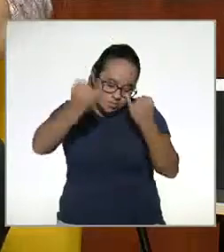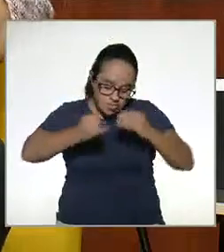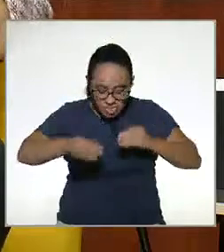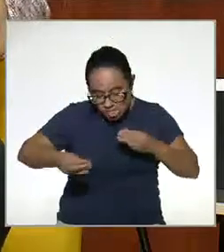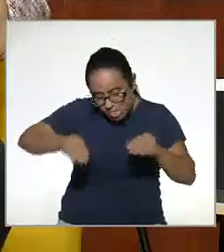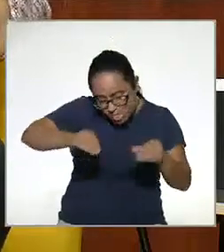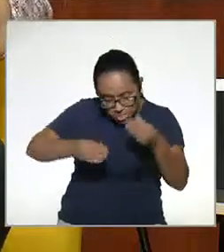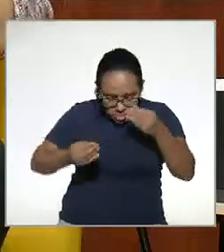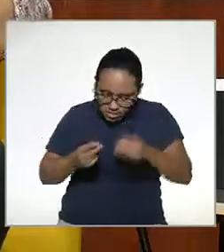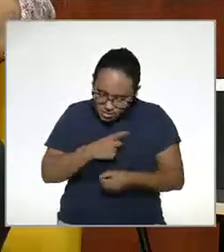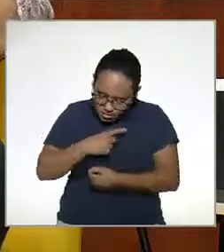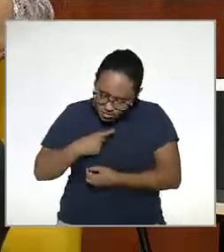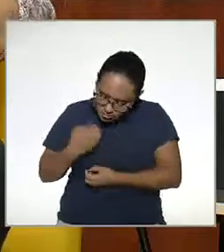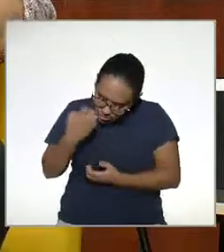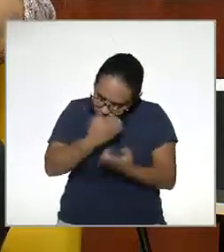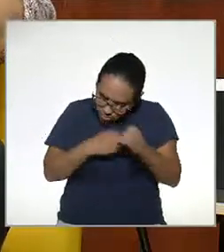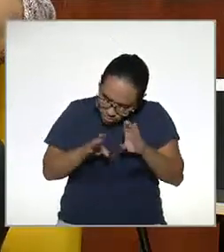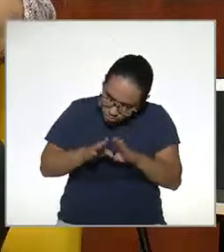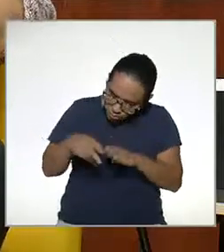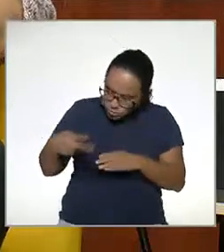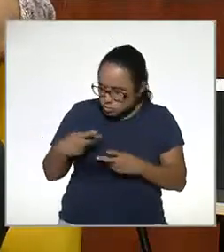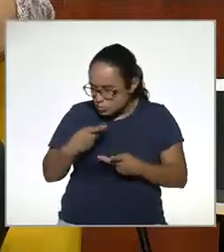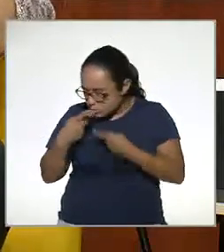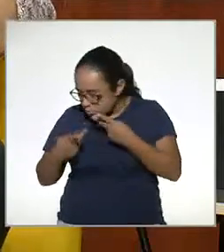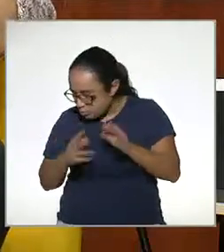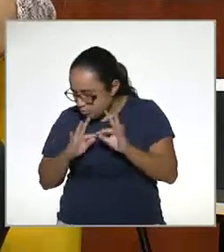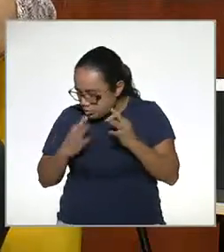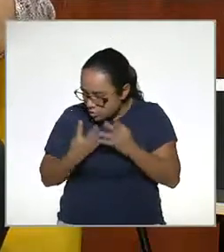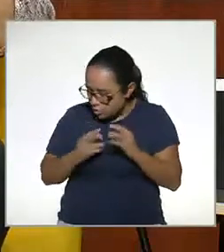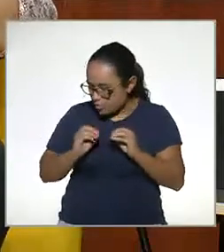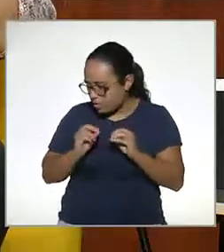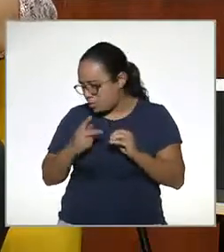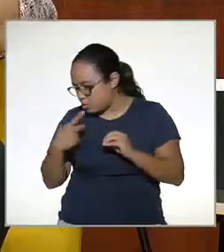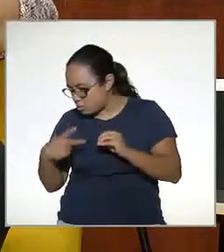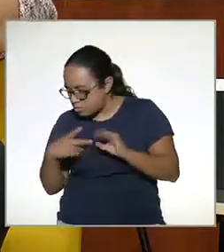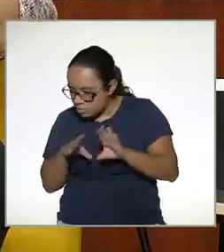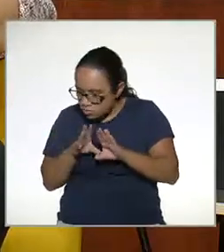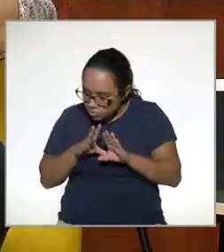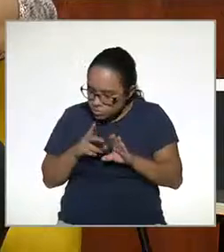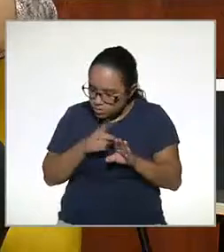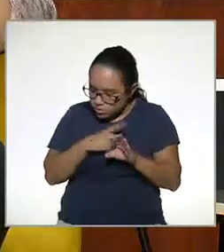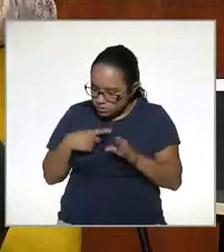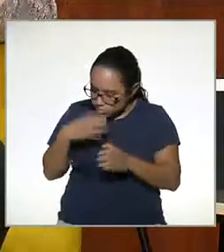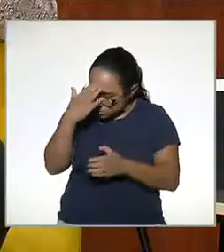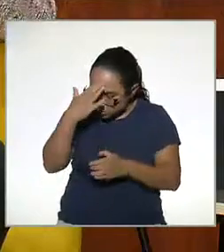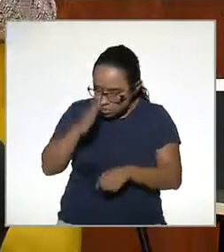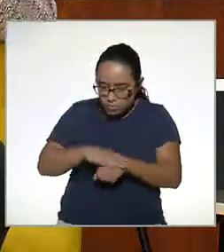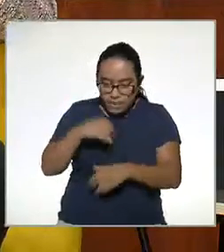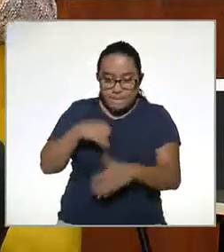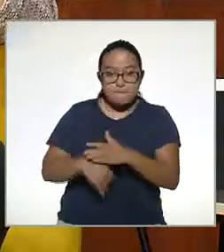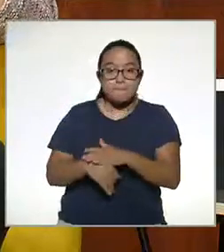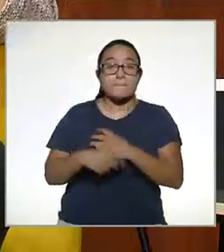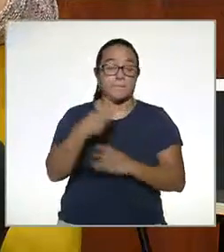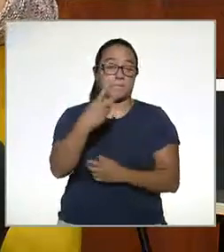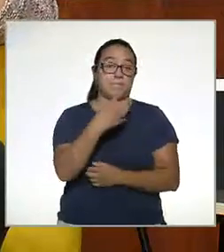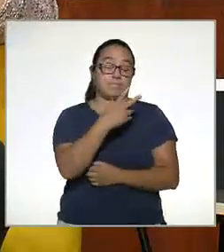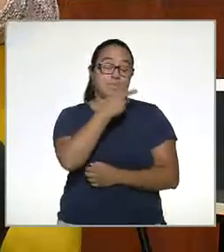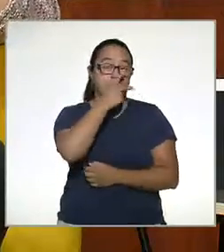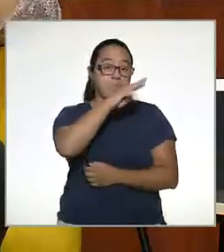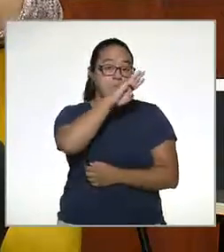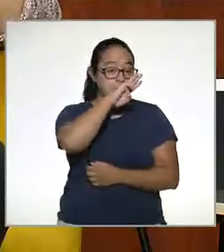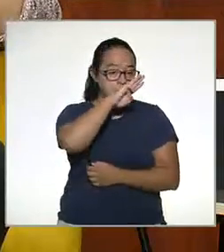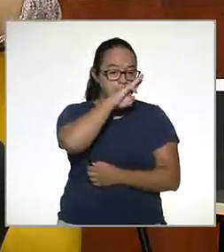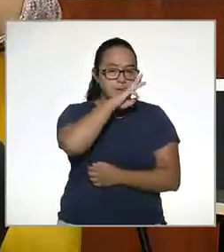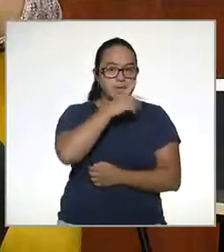su mundo. Y ahí es donde empiezas a conocerles, ¿no? Entonces, ese es un tip para los papás. Creo que se llenan demasiada, de